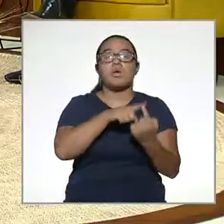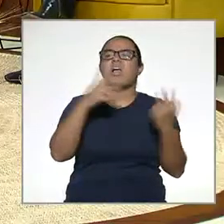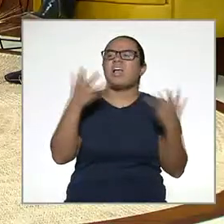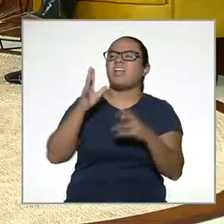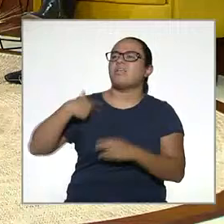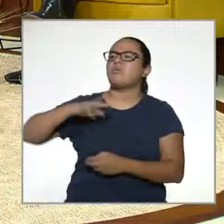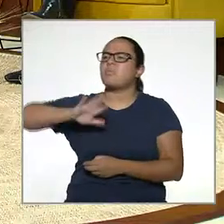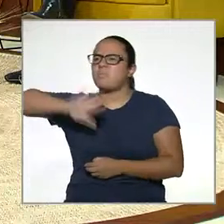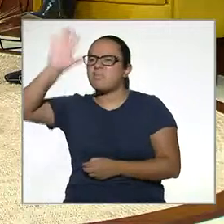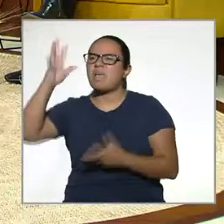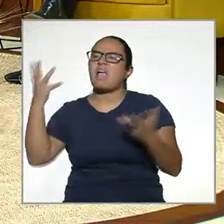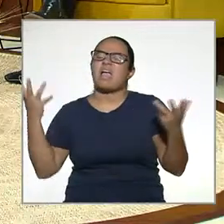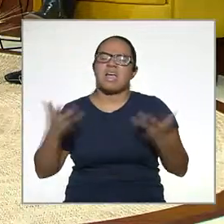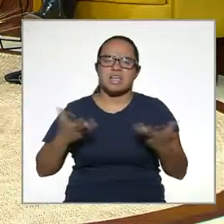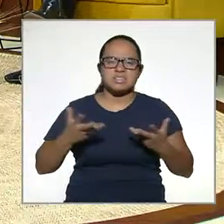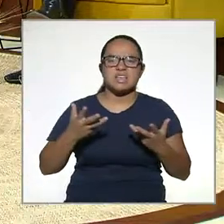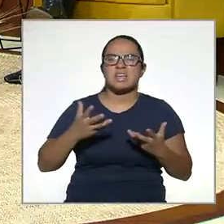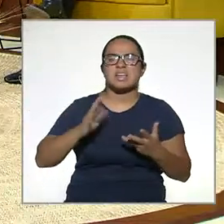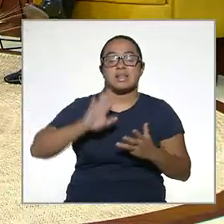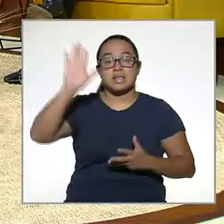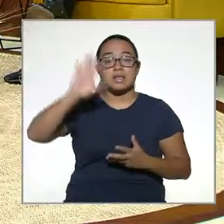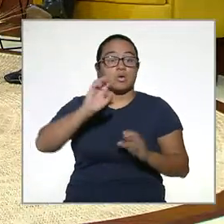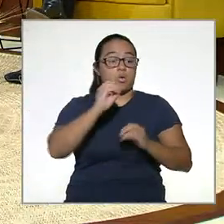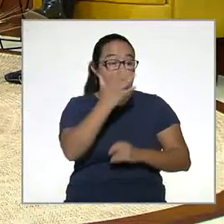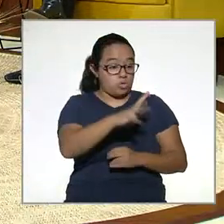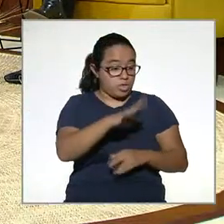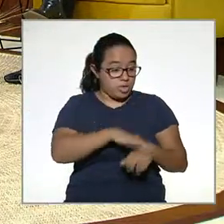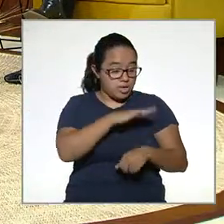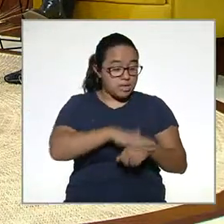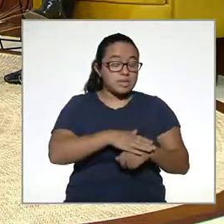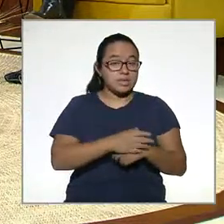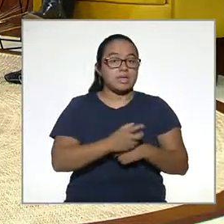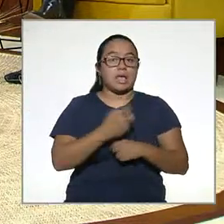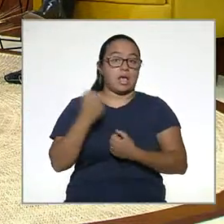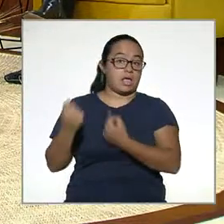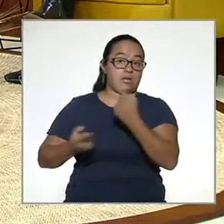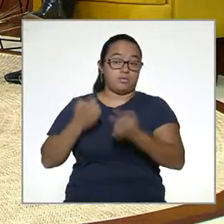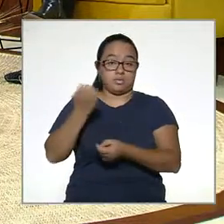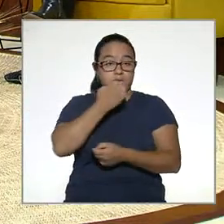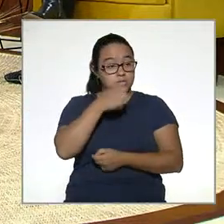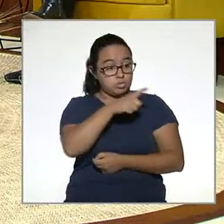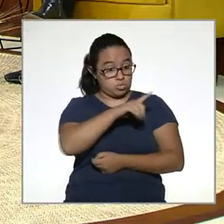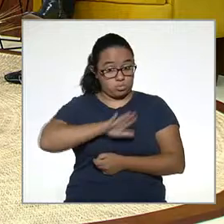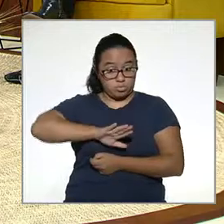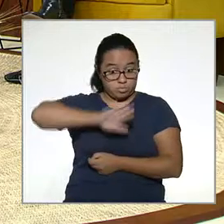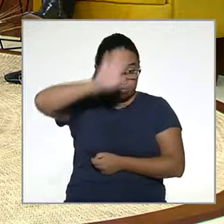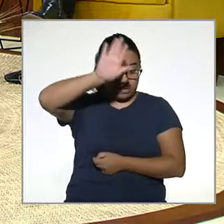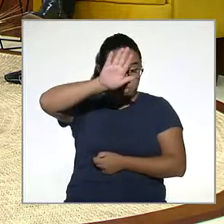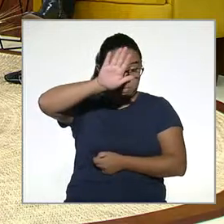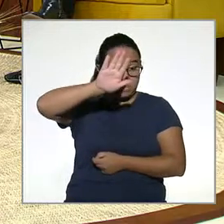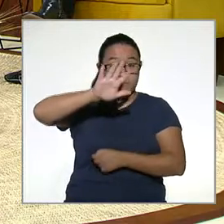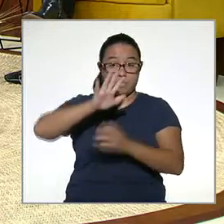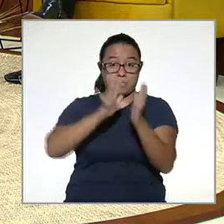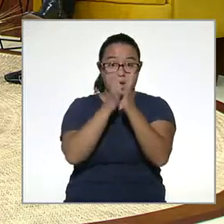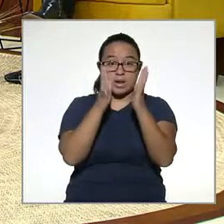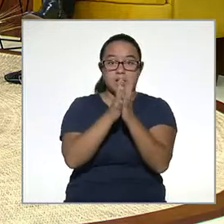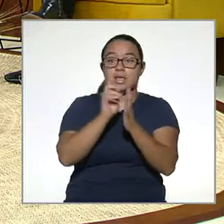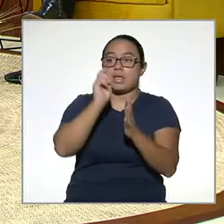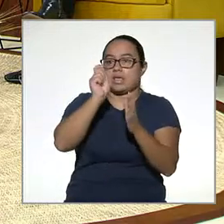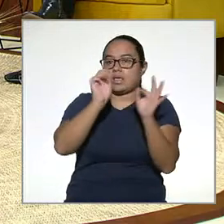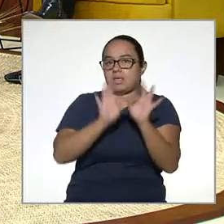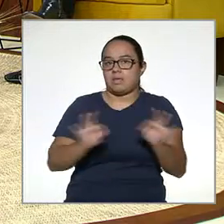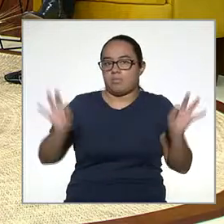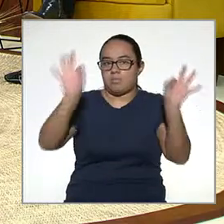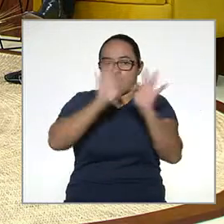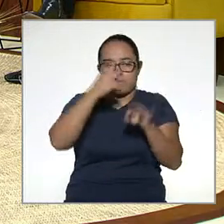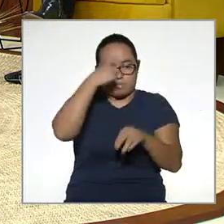saca 10, es el niño que participa. Hay colegios que hasta la participación cuenta como... Tiene en la Tiene un peso en